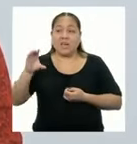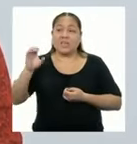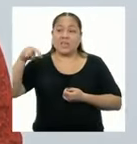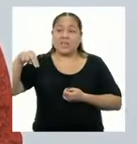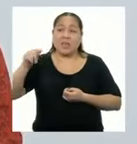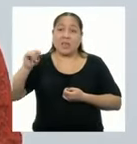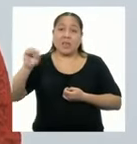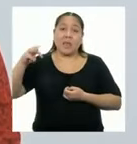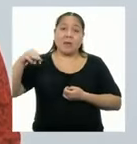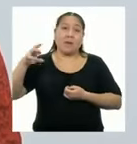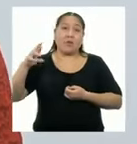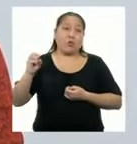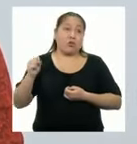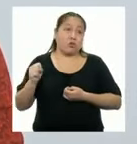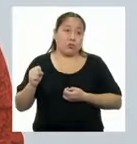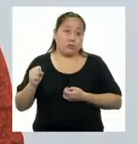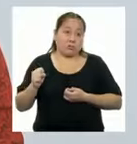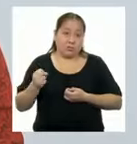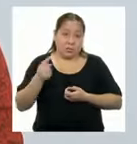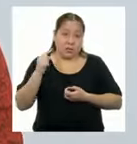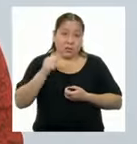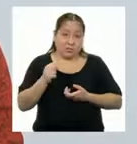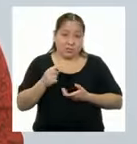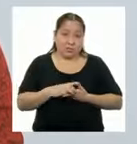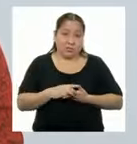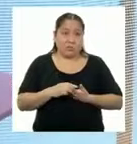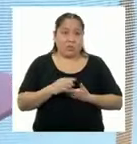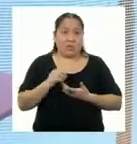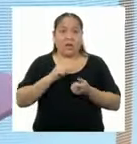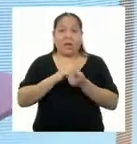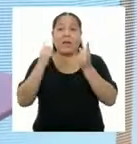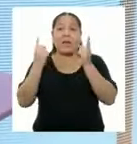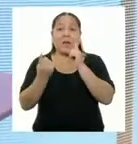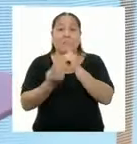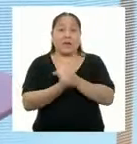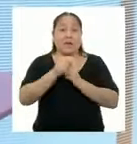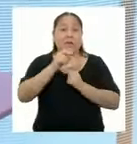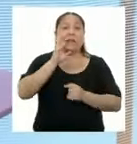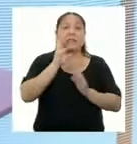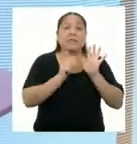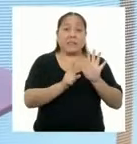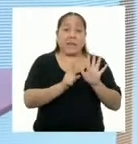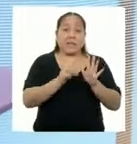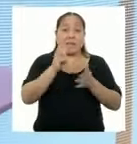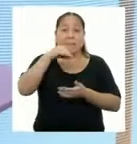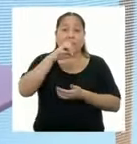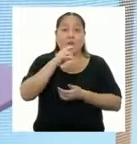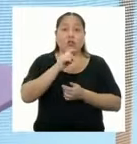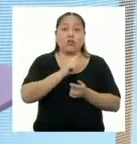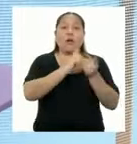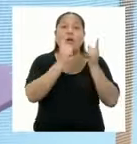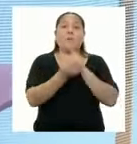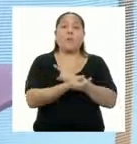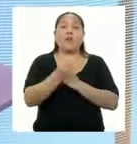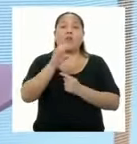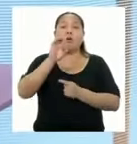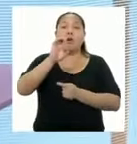centímetros, lo que nos obligará a convertir esos 6 metros a su equivalente en